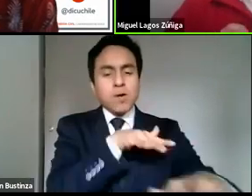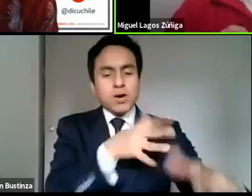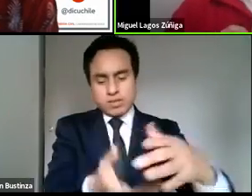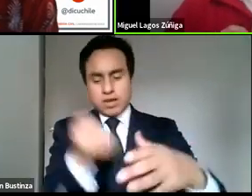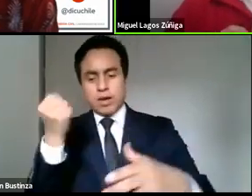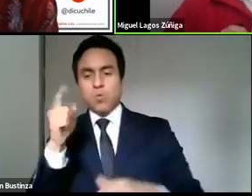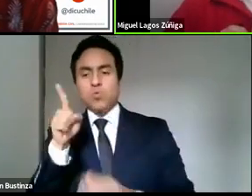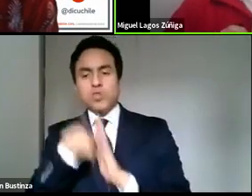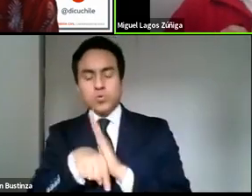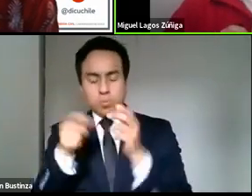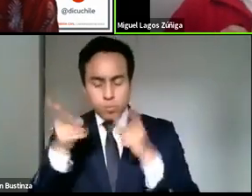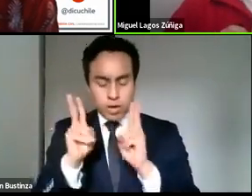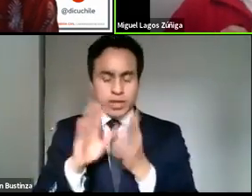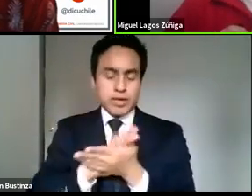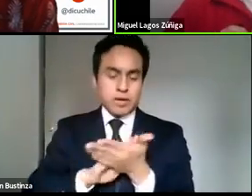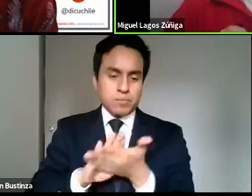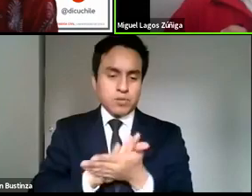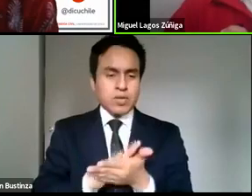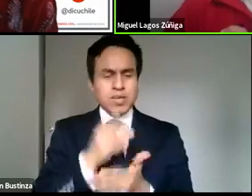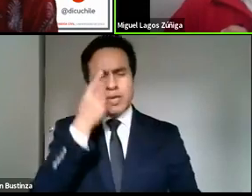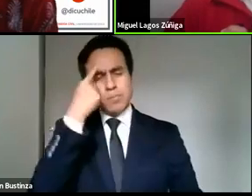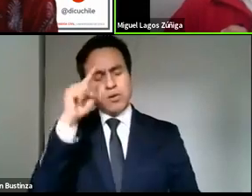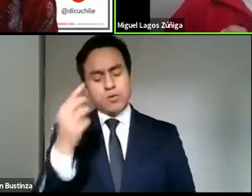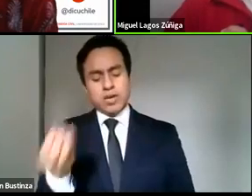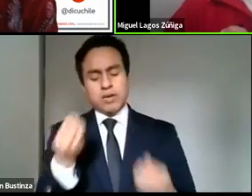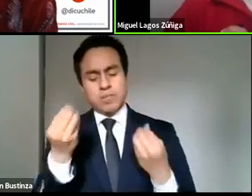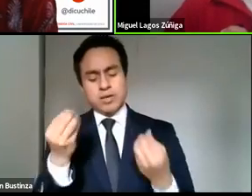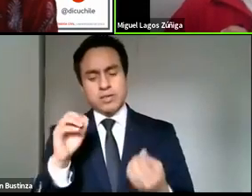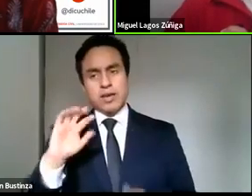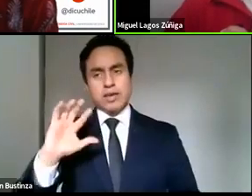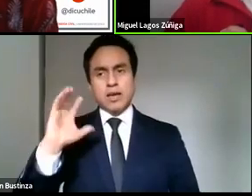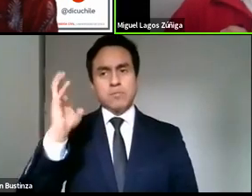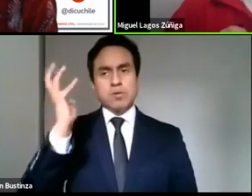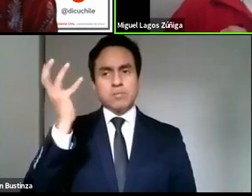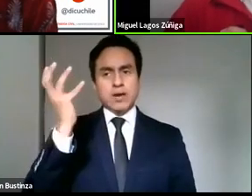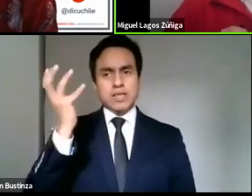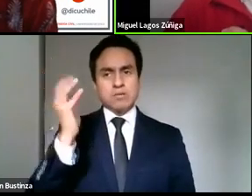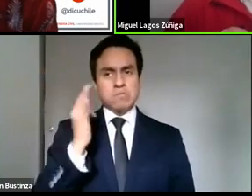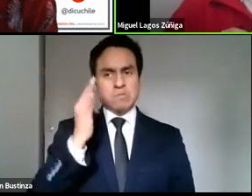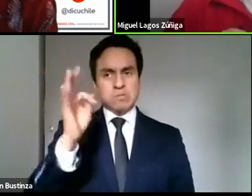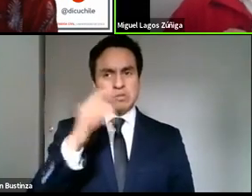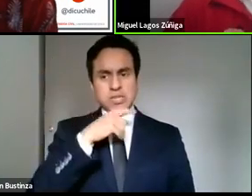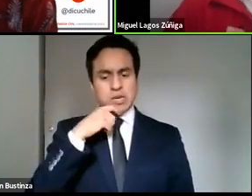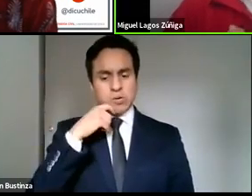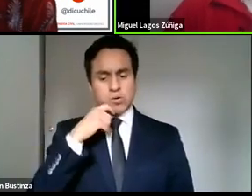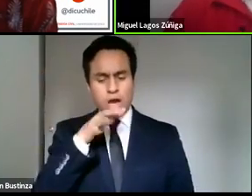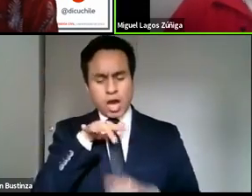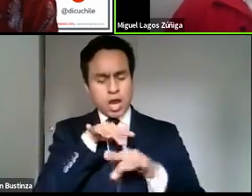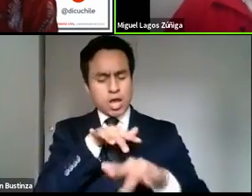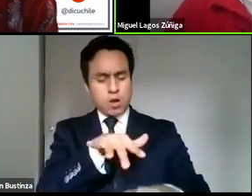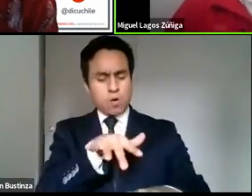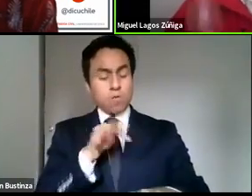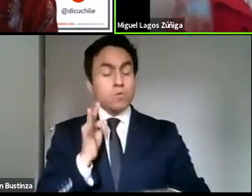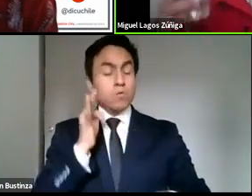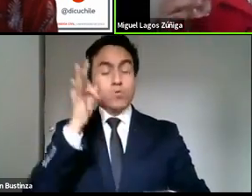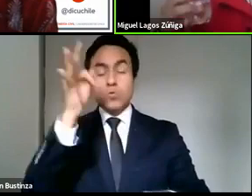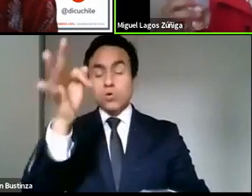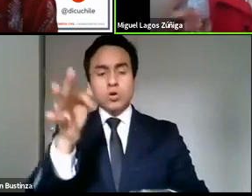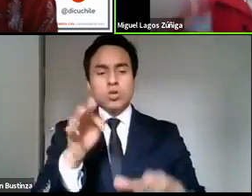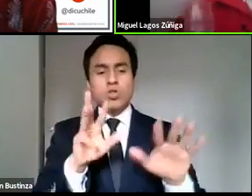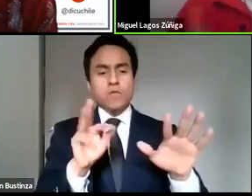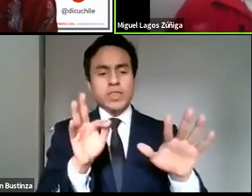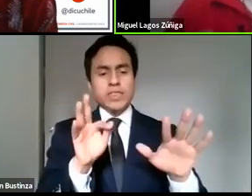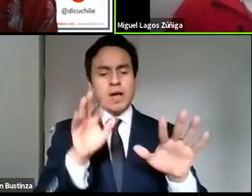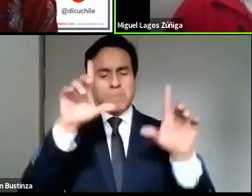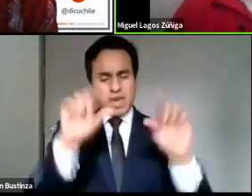segundo. Pero ¿qué pasa si con el cambio climático ese río en realidad ya va a tener 90 de estas